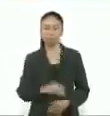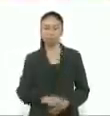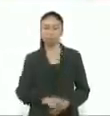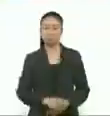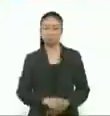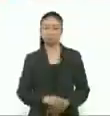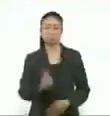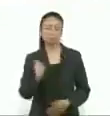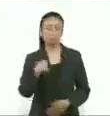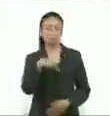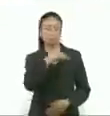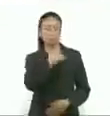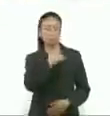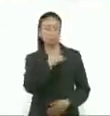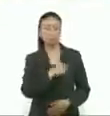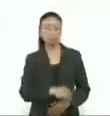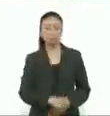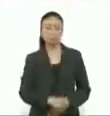Creemos